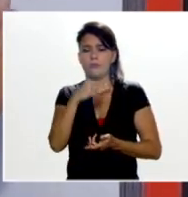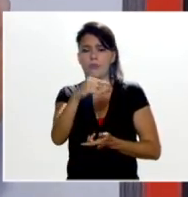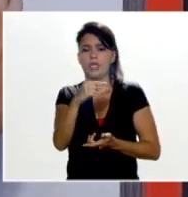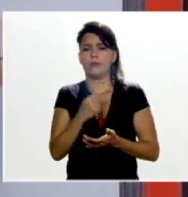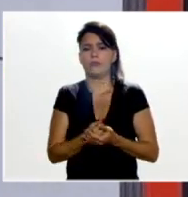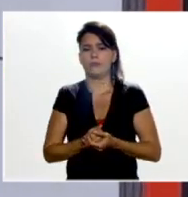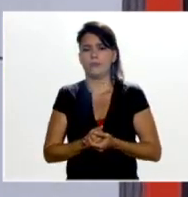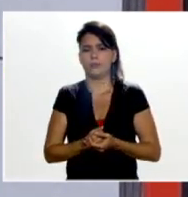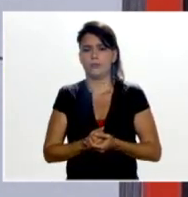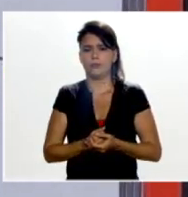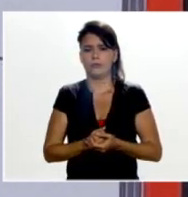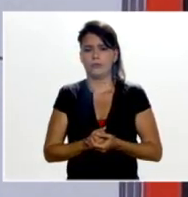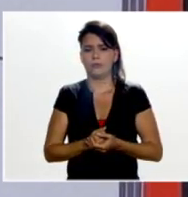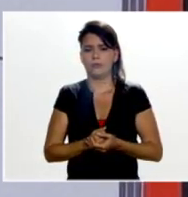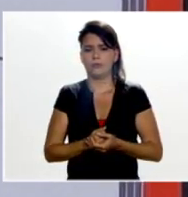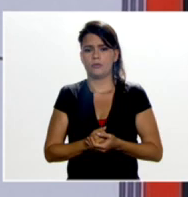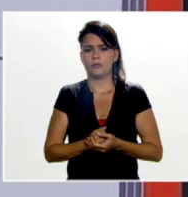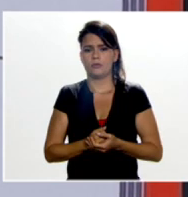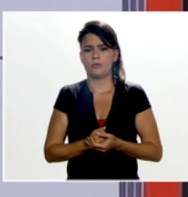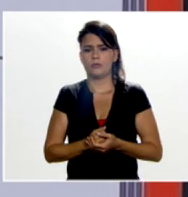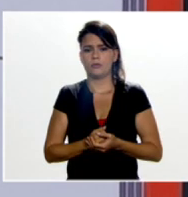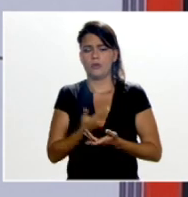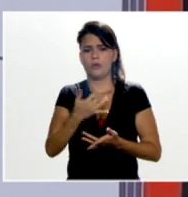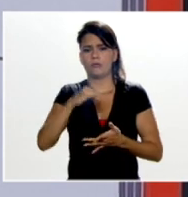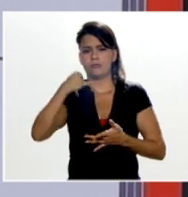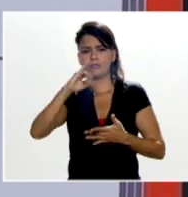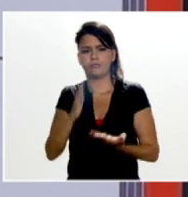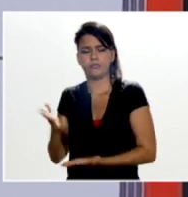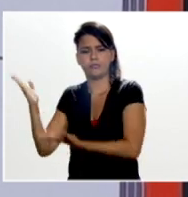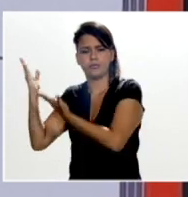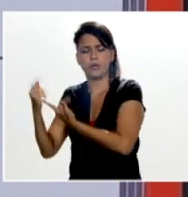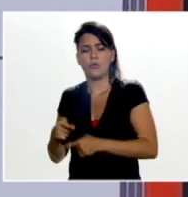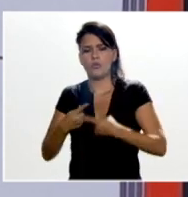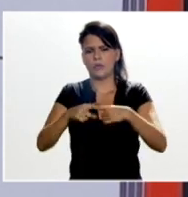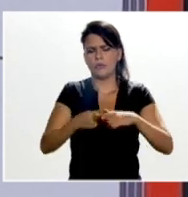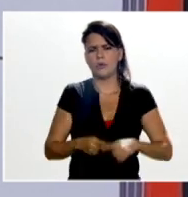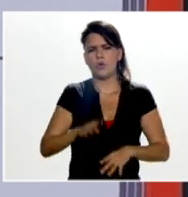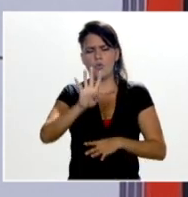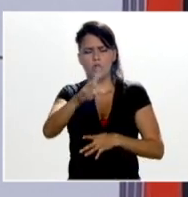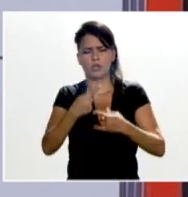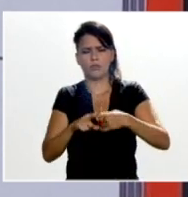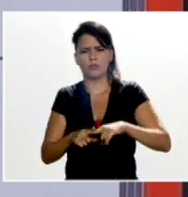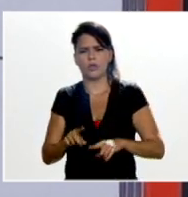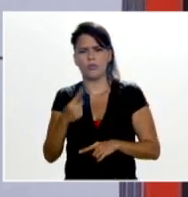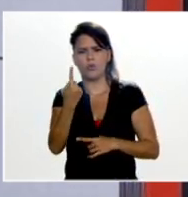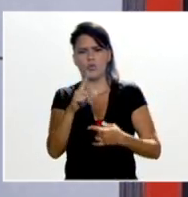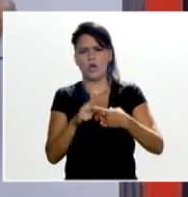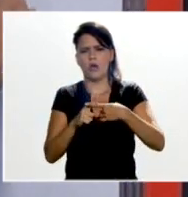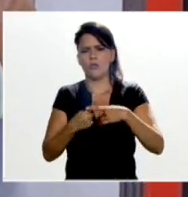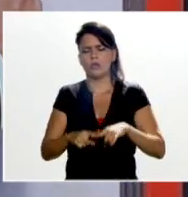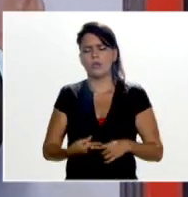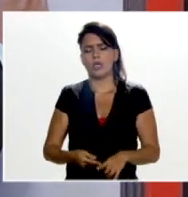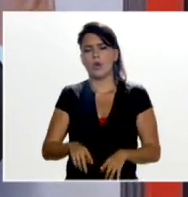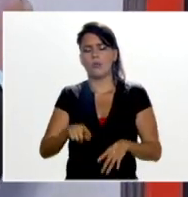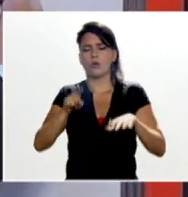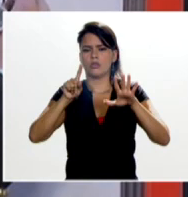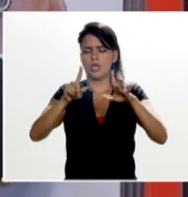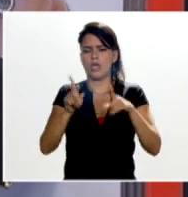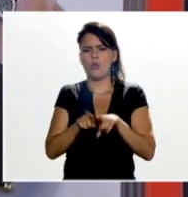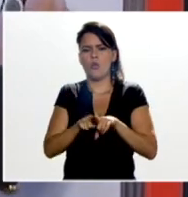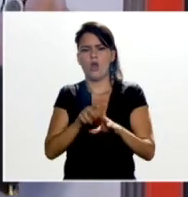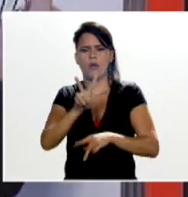Menos, aquí multiplicamos 4 por 1, 4 por 6, 24.